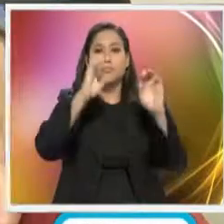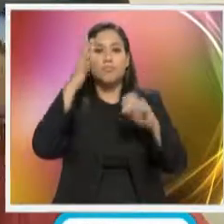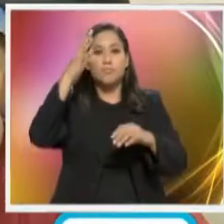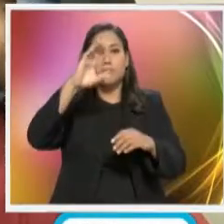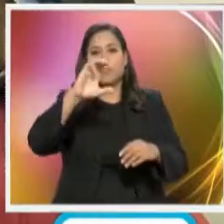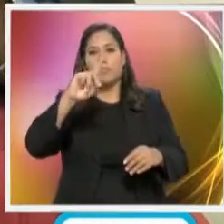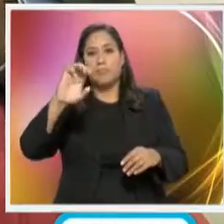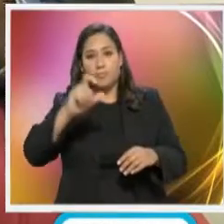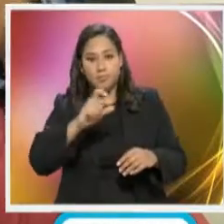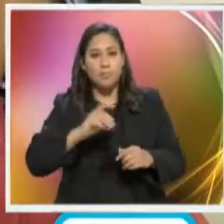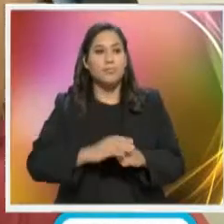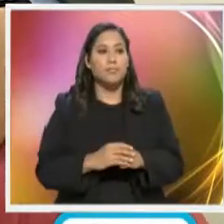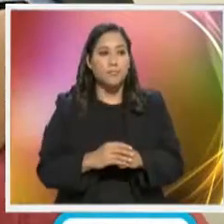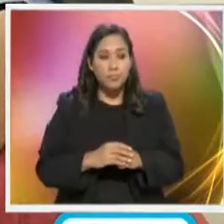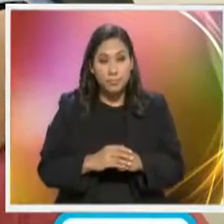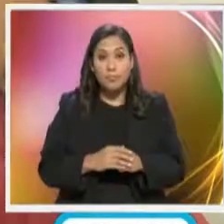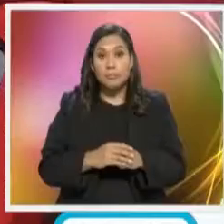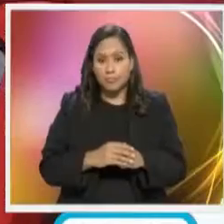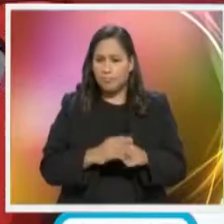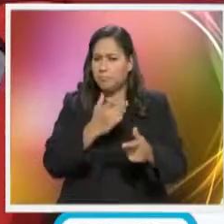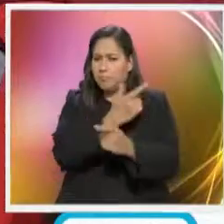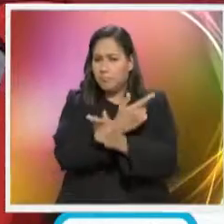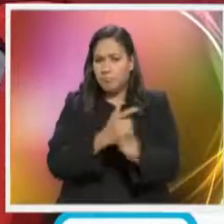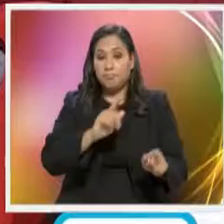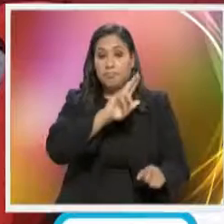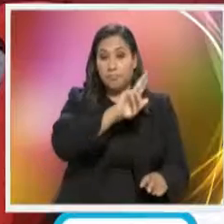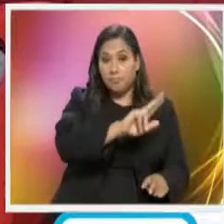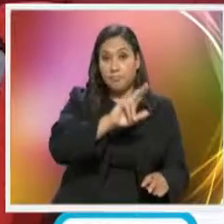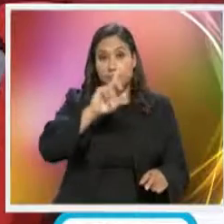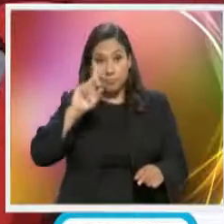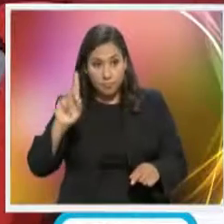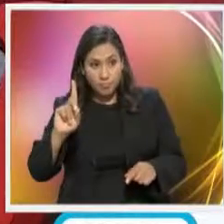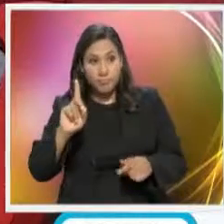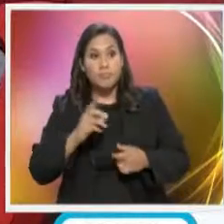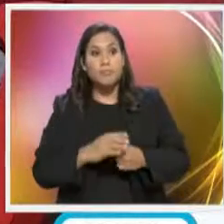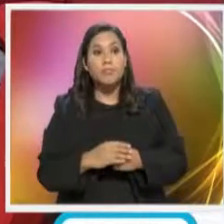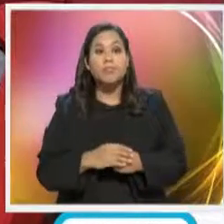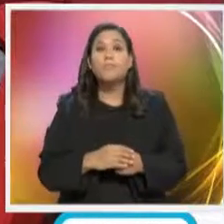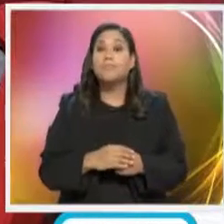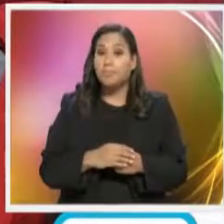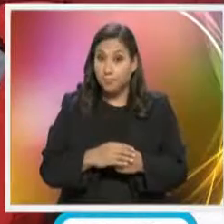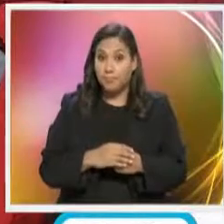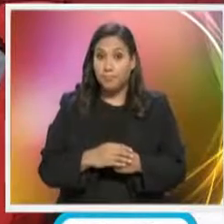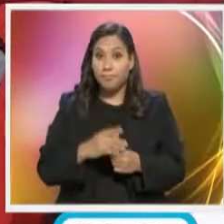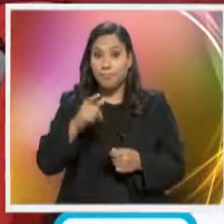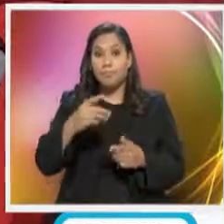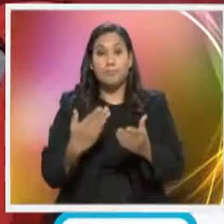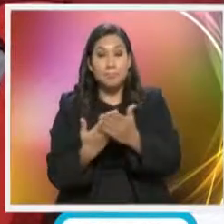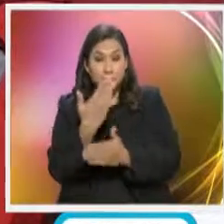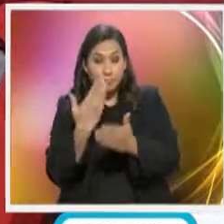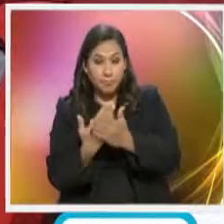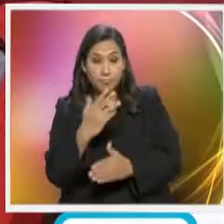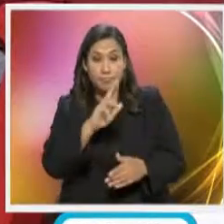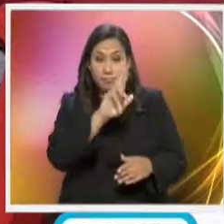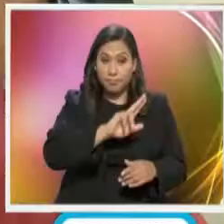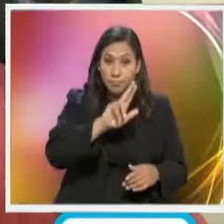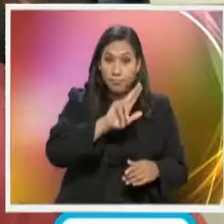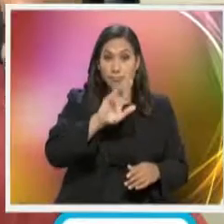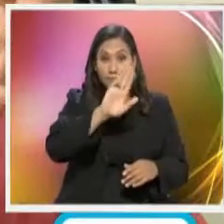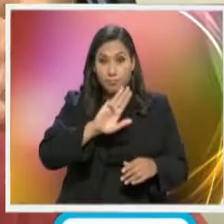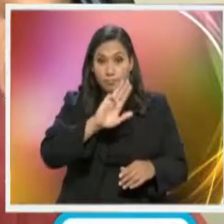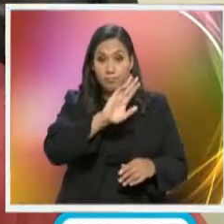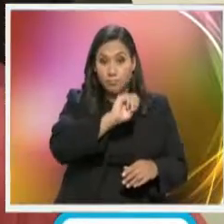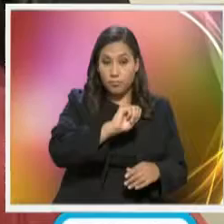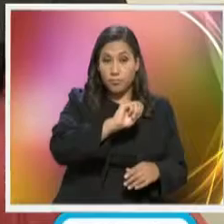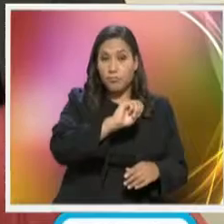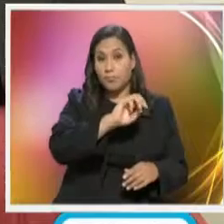sí, estamos abiertos al público de martes a domingo. En las mañanas, los martes y miércoles